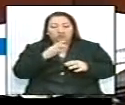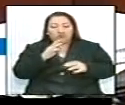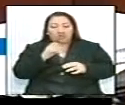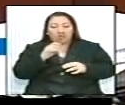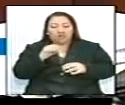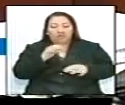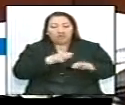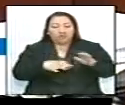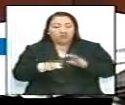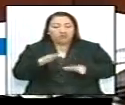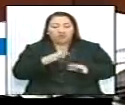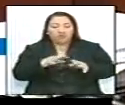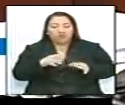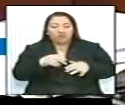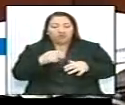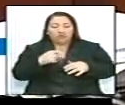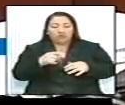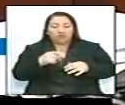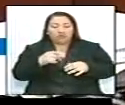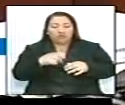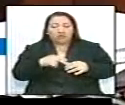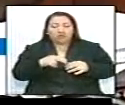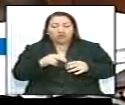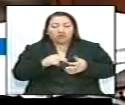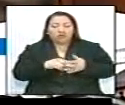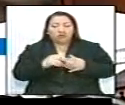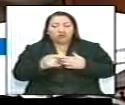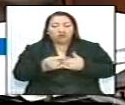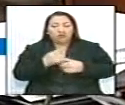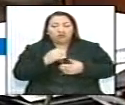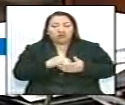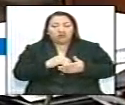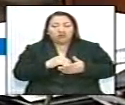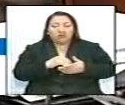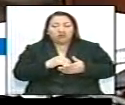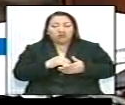movilizaron y que seguramente están tratando de ver cómo me atacan nuevamente.